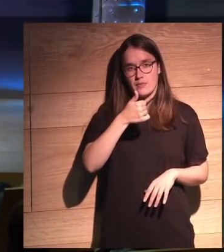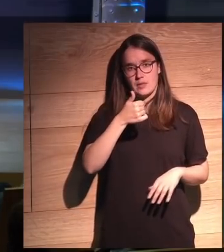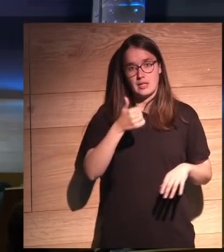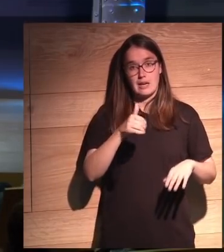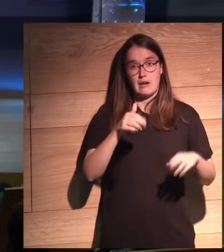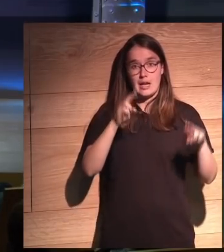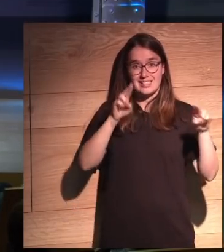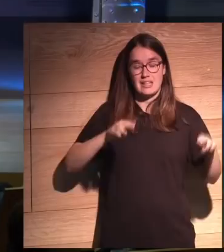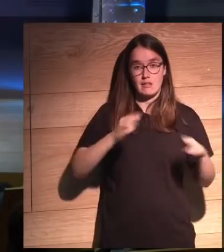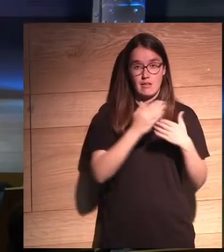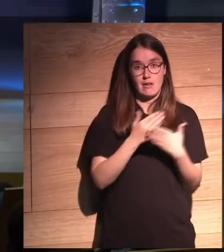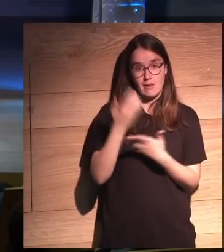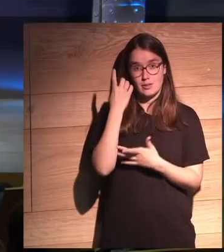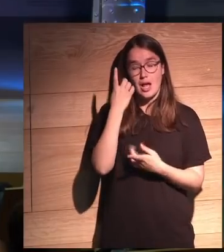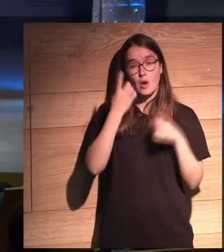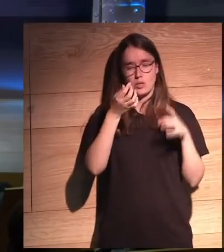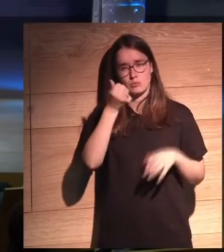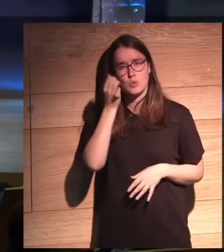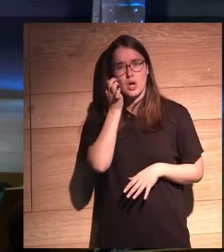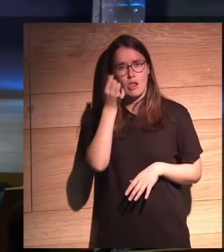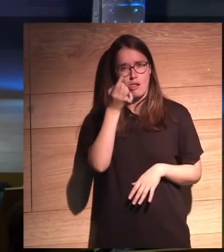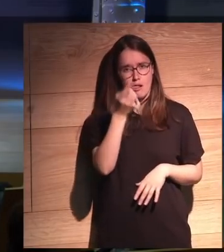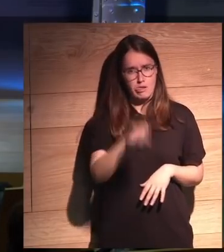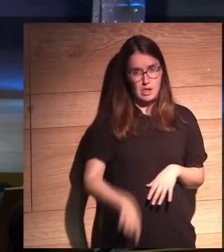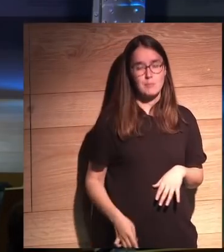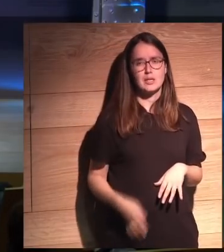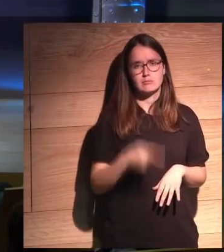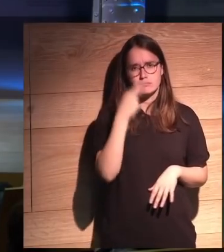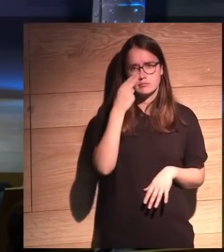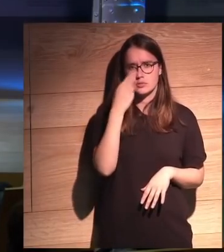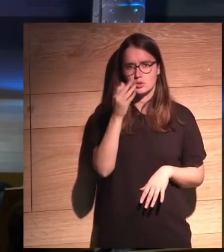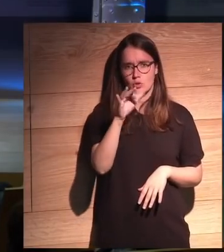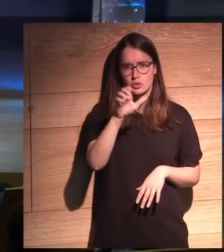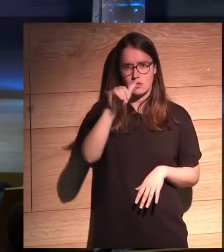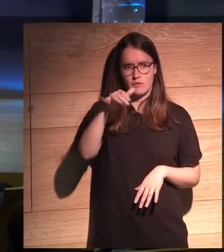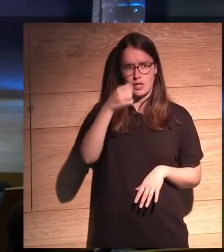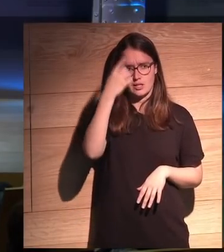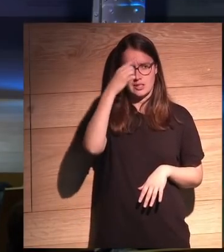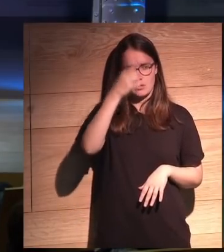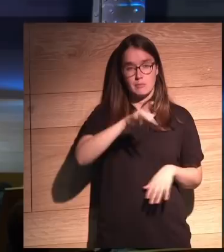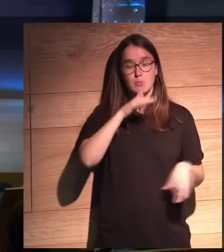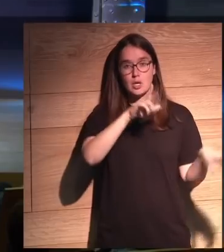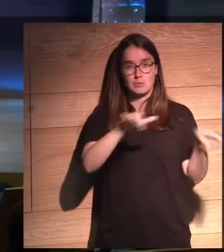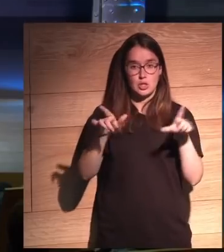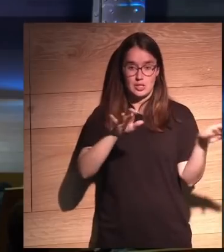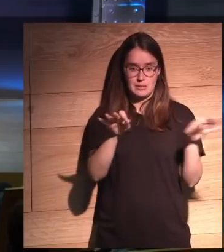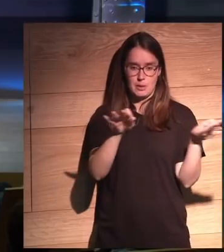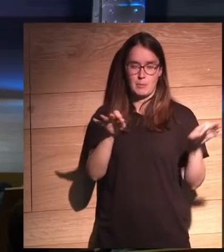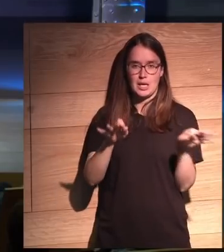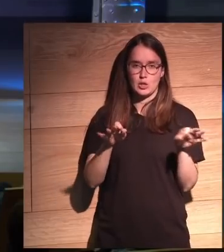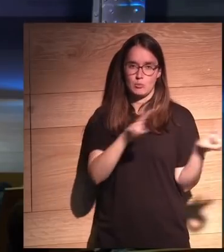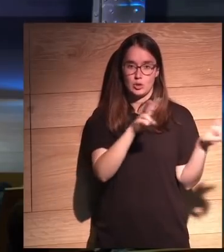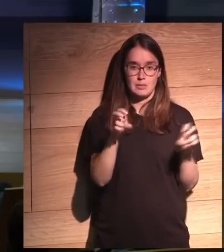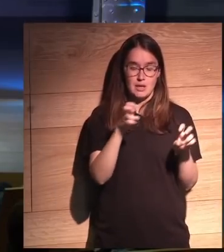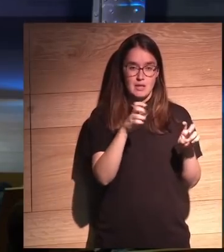estudiantes. Había algunas mujeres interesantísimas, Josefina Alix lo sabe también por esa exposición que está preparando sobre